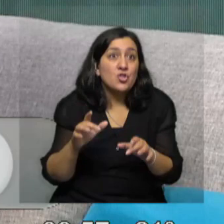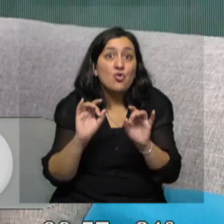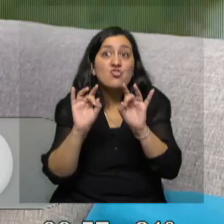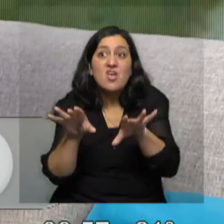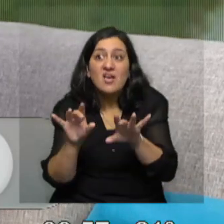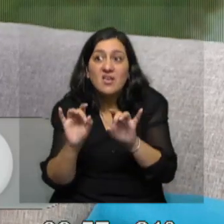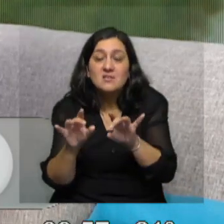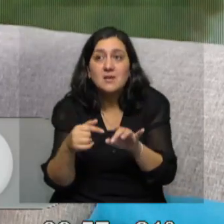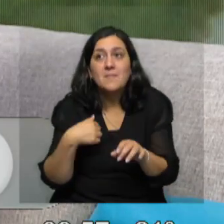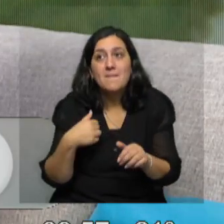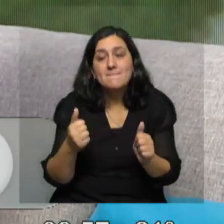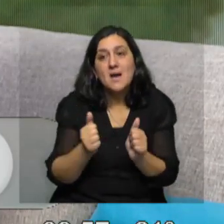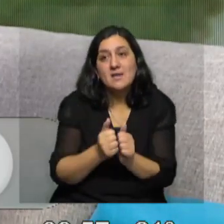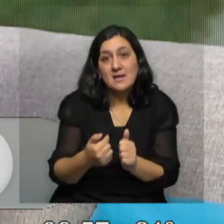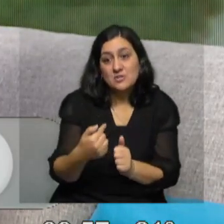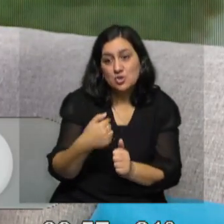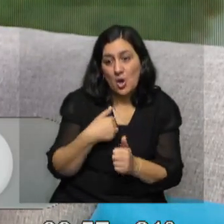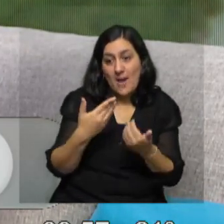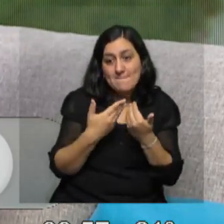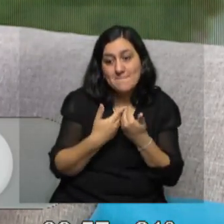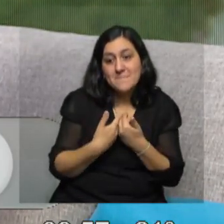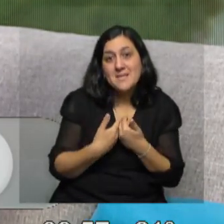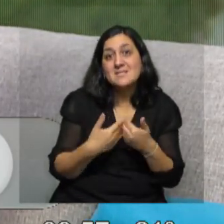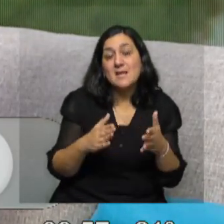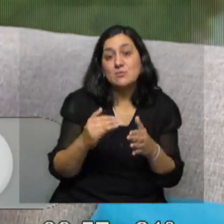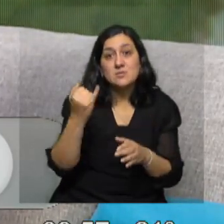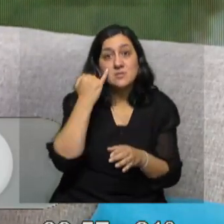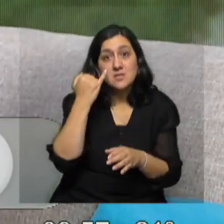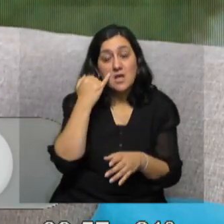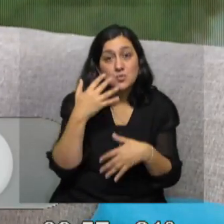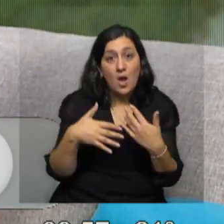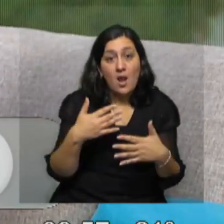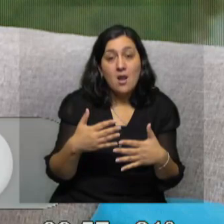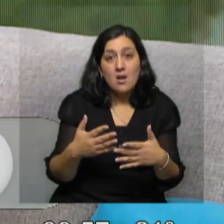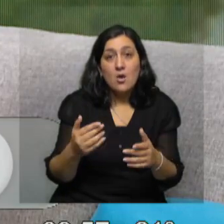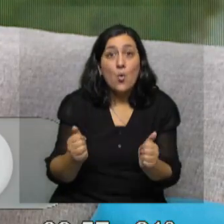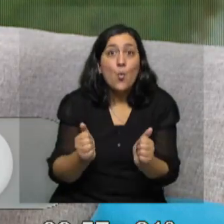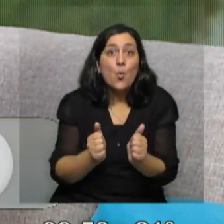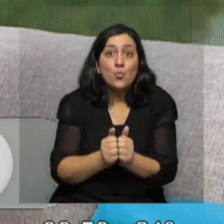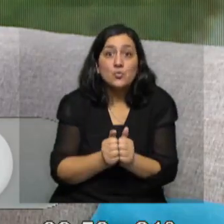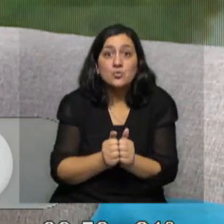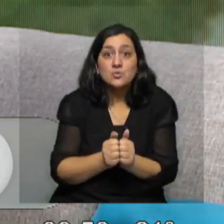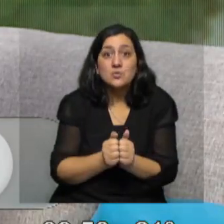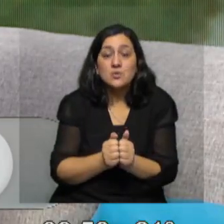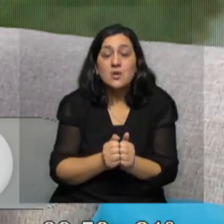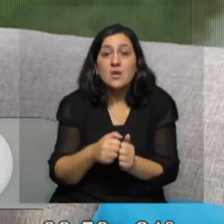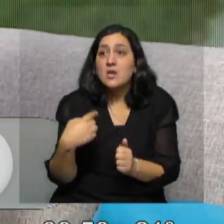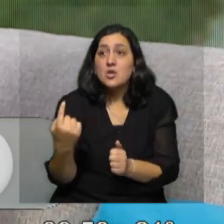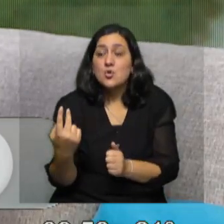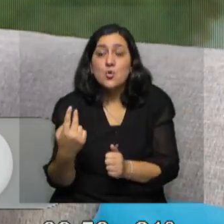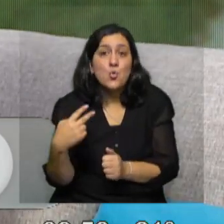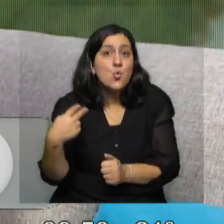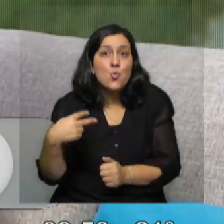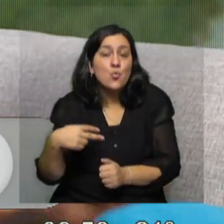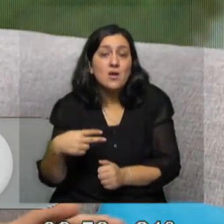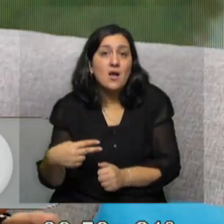bueno, mi pareja y yo iniciamos nuestras prácticas sexuales de juntos. Cualquier índole juntos y somos monogámicos,